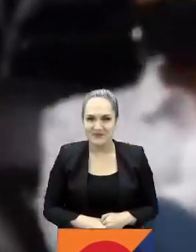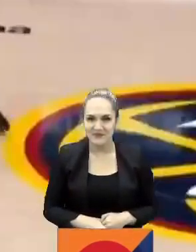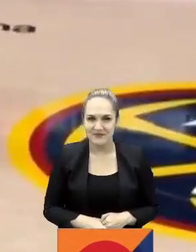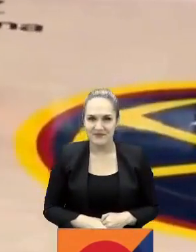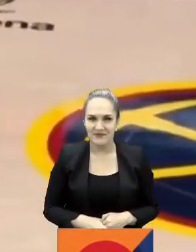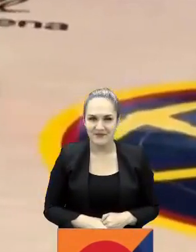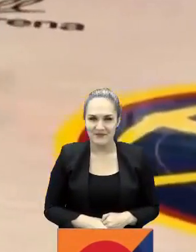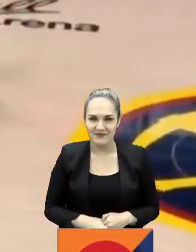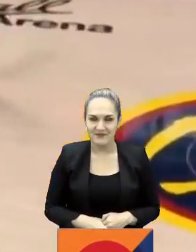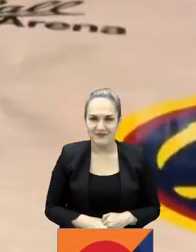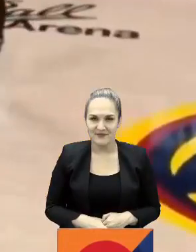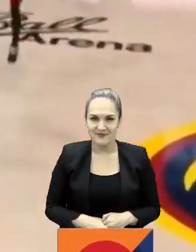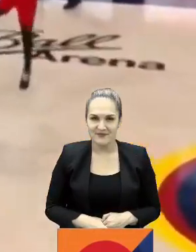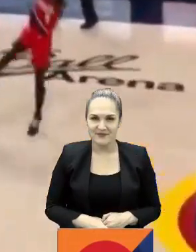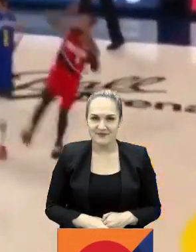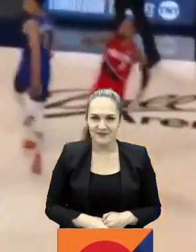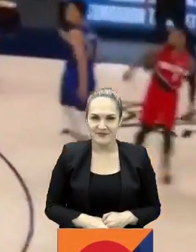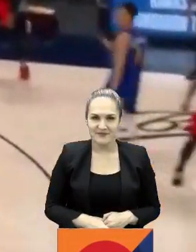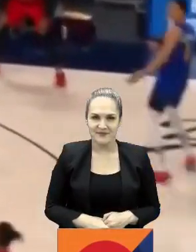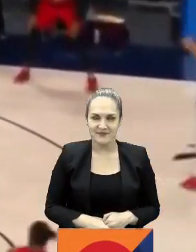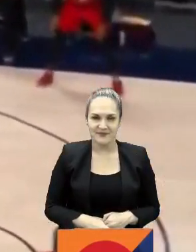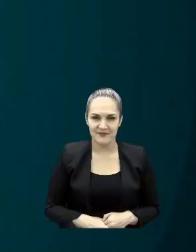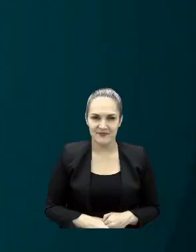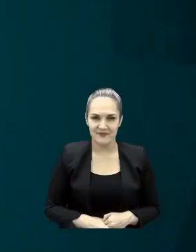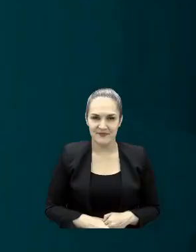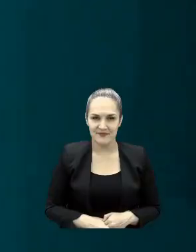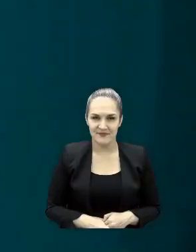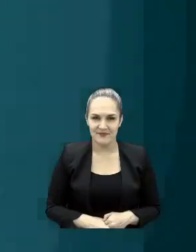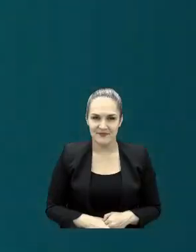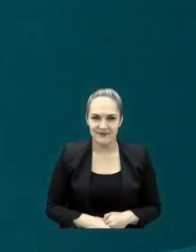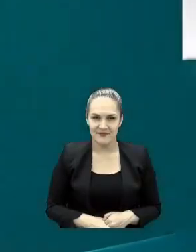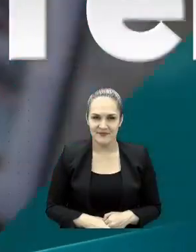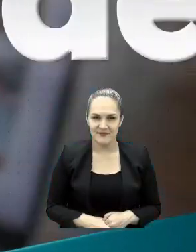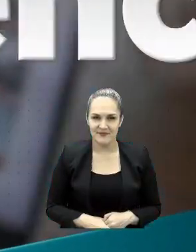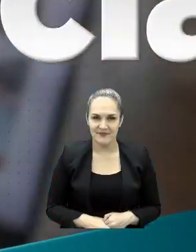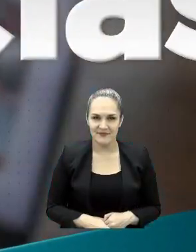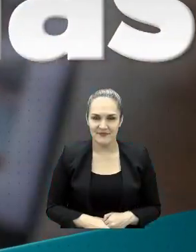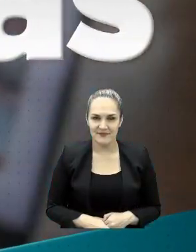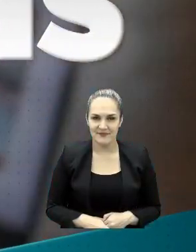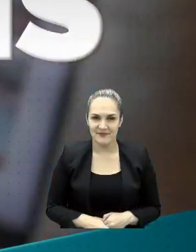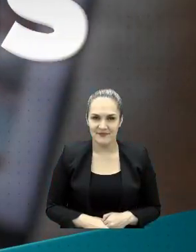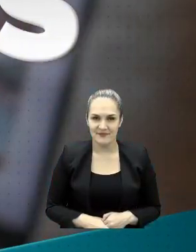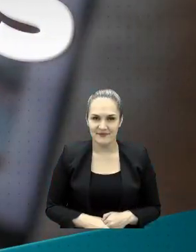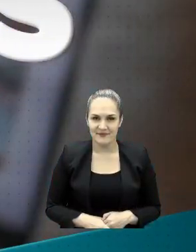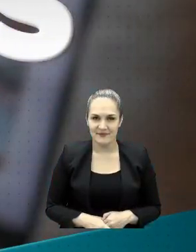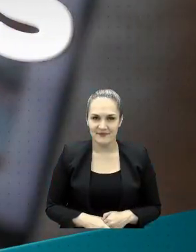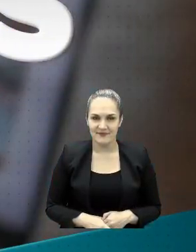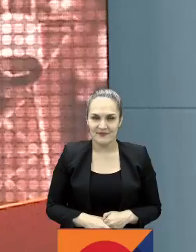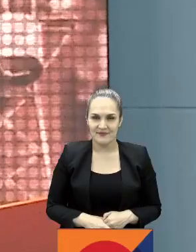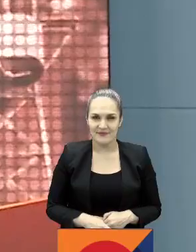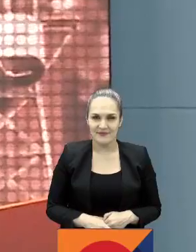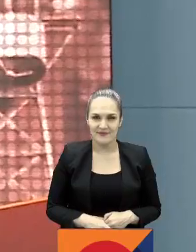Blazers take on him. 5 left in the game. Lillard fading away.